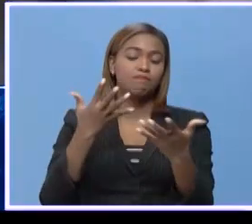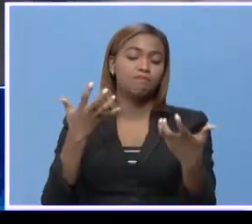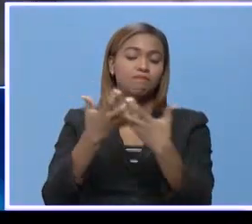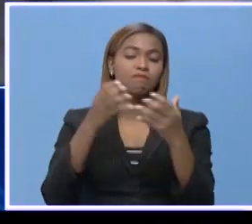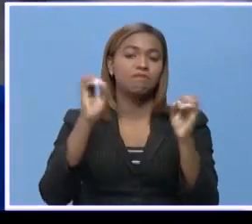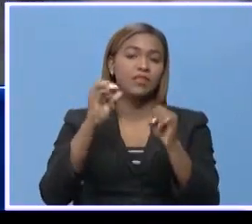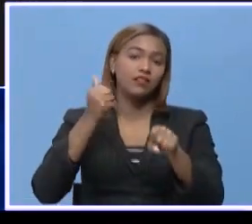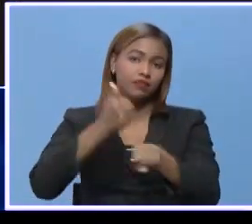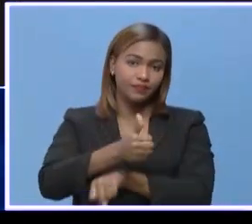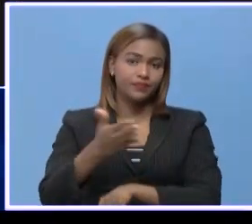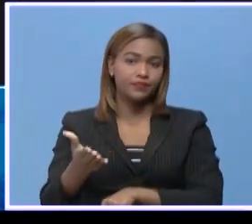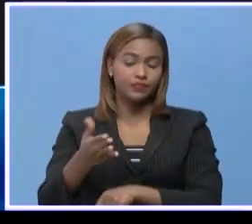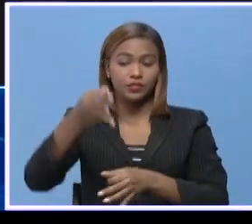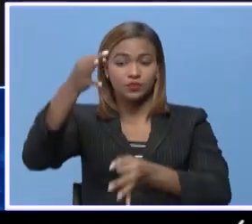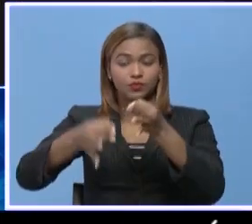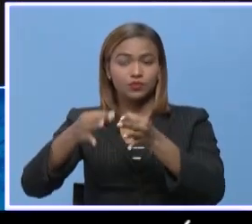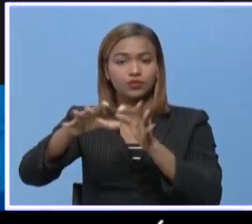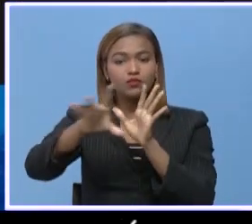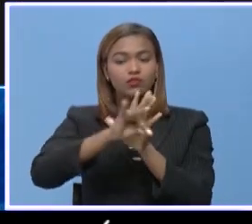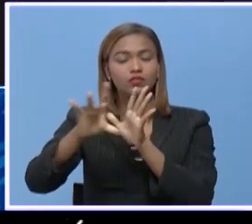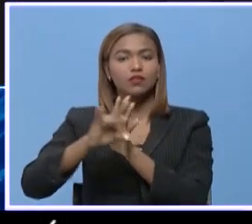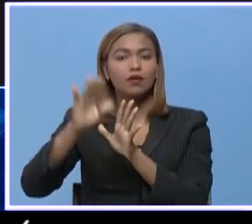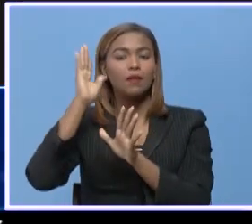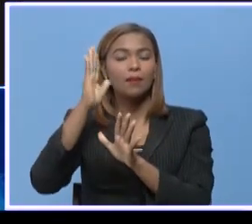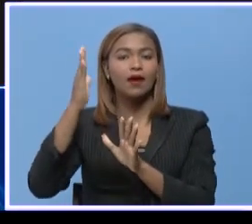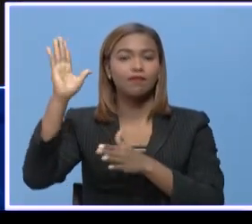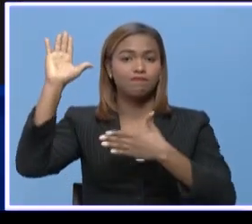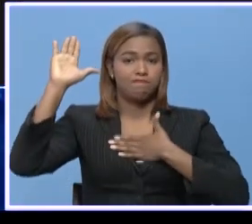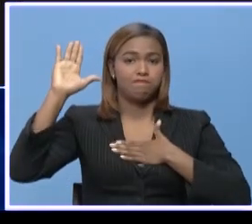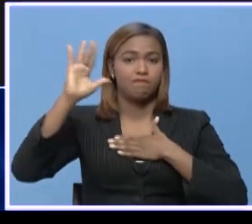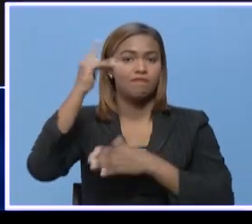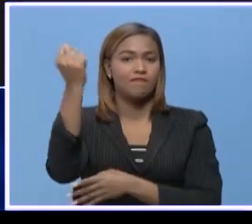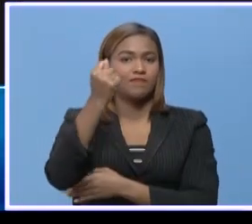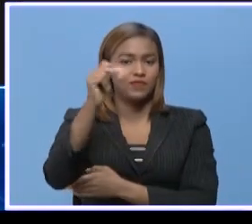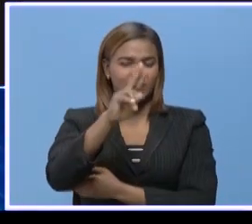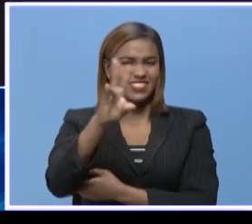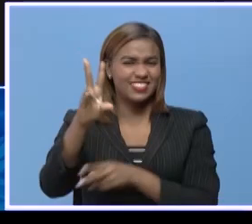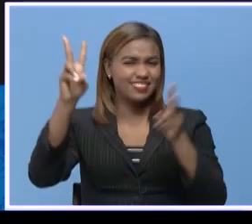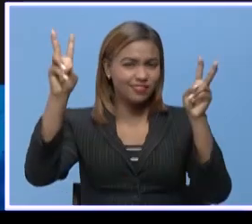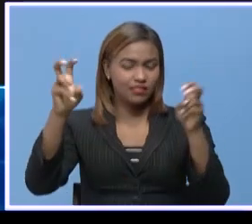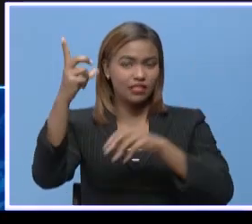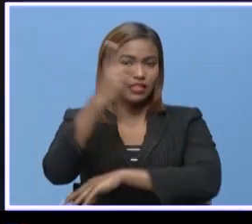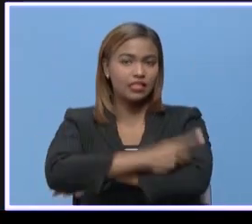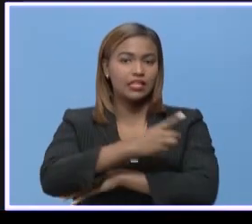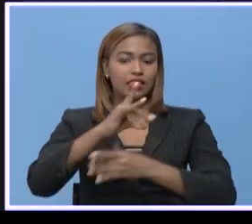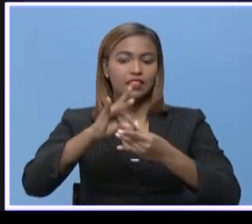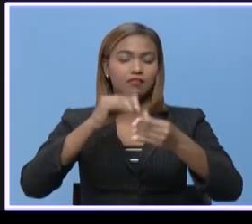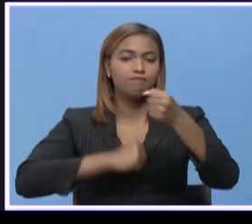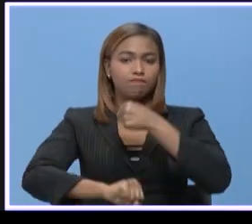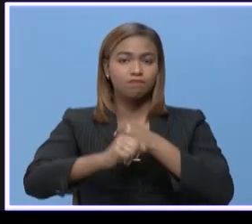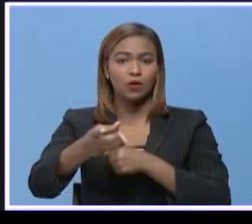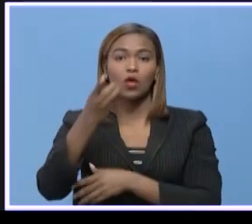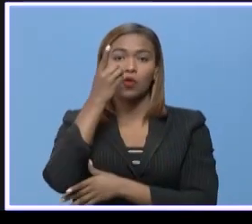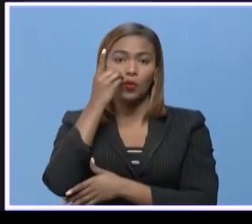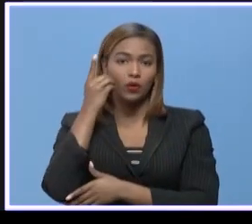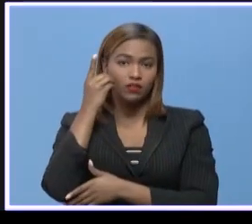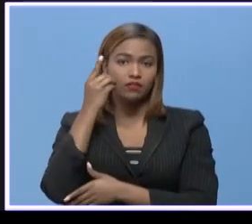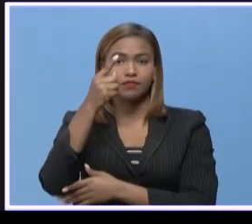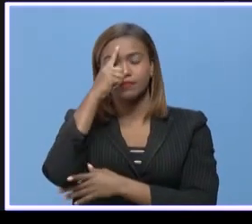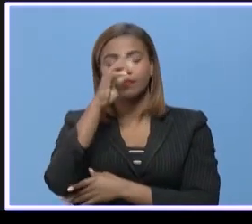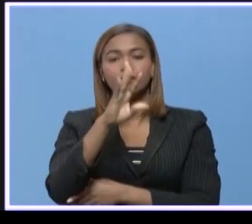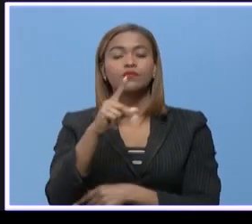las acusaciones. Los jueces elegidos serán juramentados este martes 26 de enero, día del natalicio de Juan Pablo Duarte.